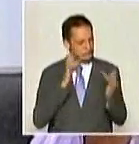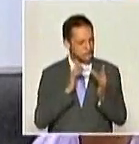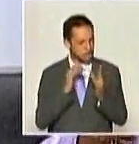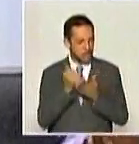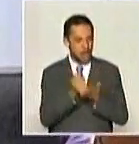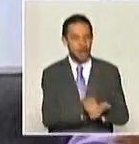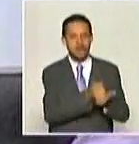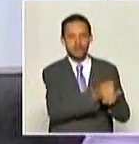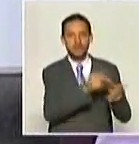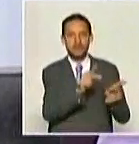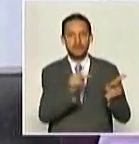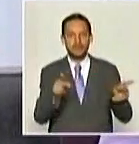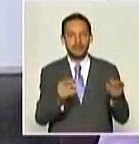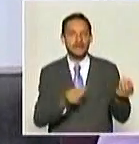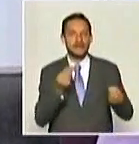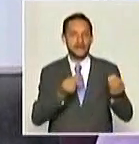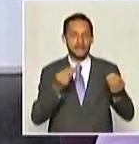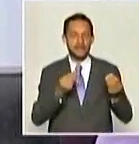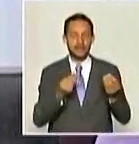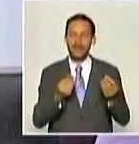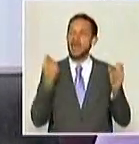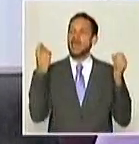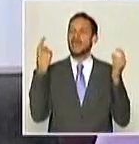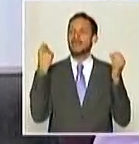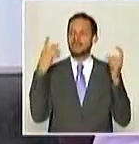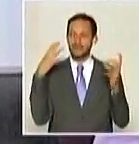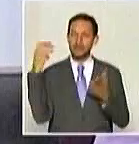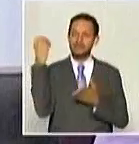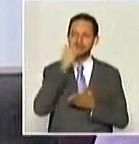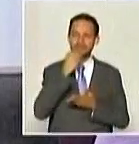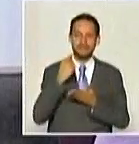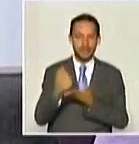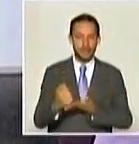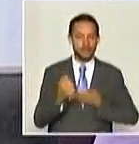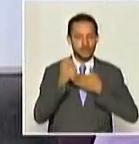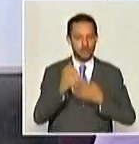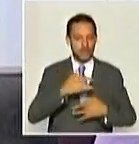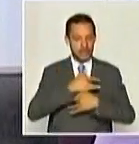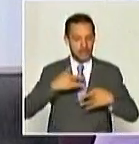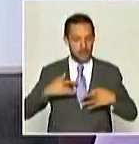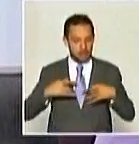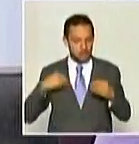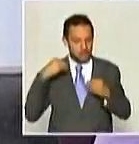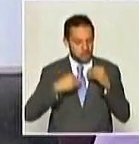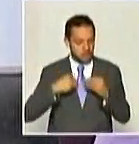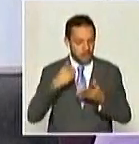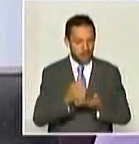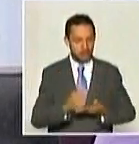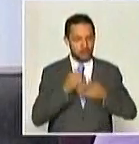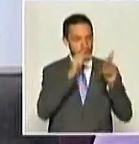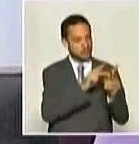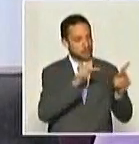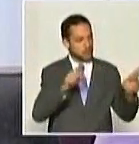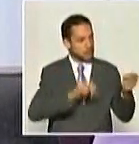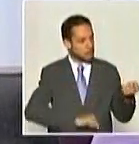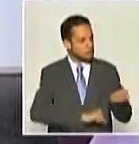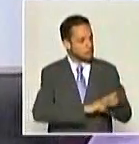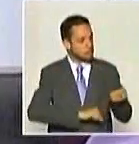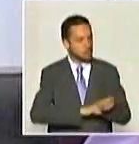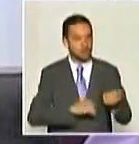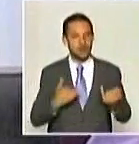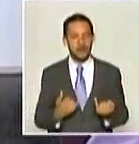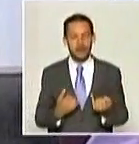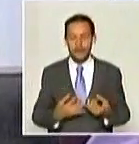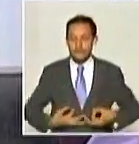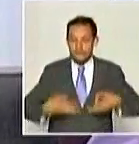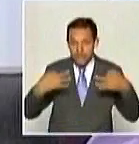se familiaricen más con los diferentes procesos y procedimientos terapéuticos que tiene la medicina. Y sin ser